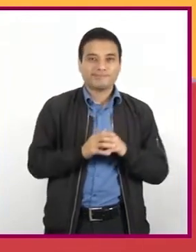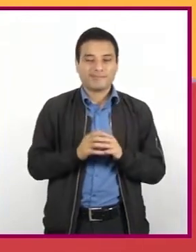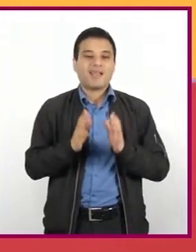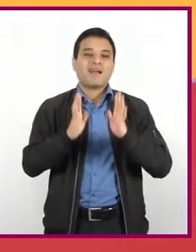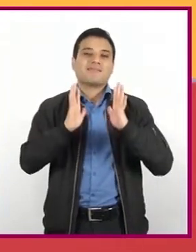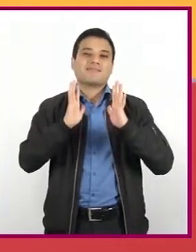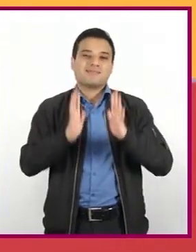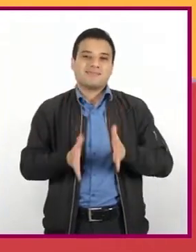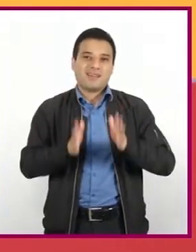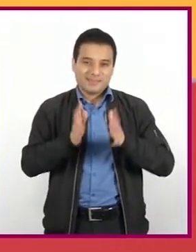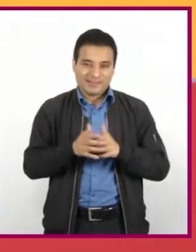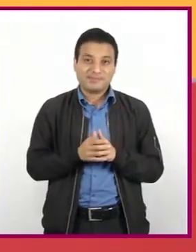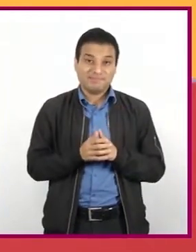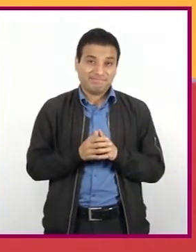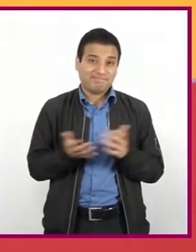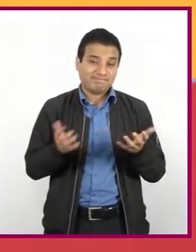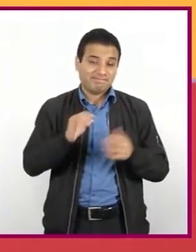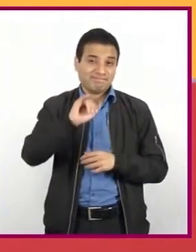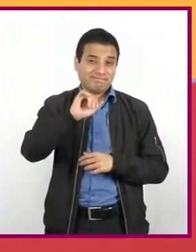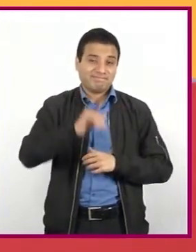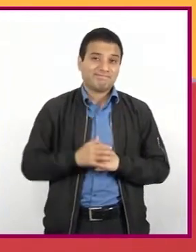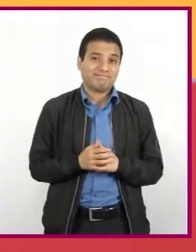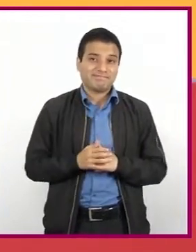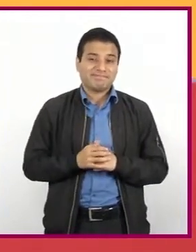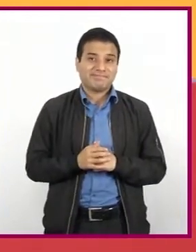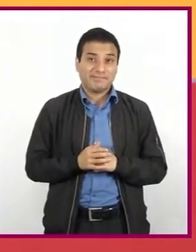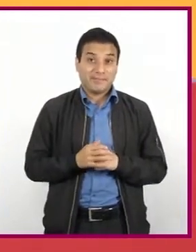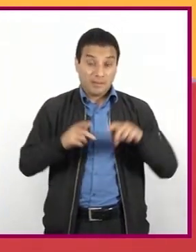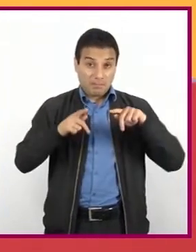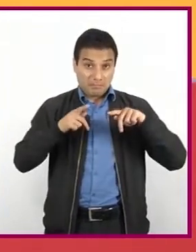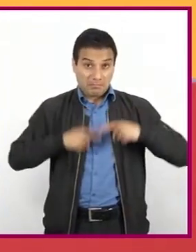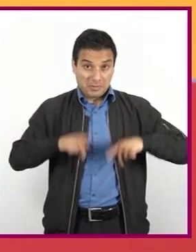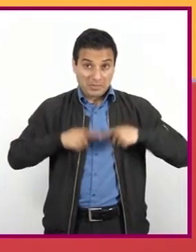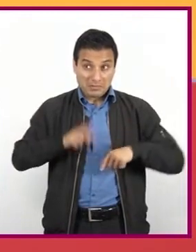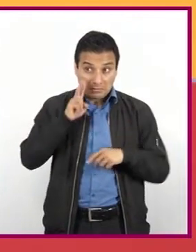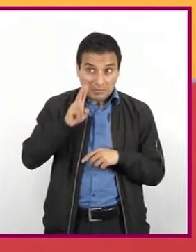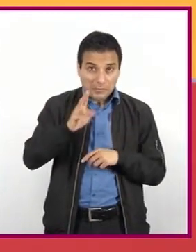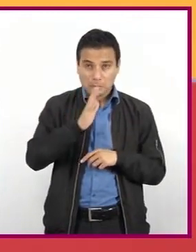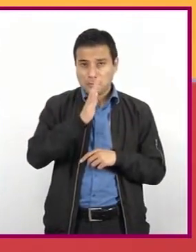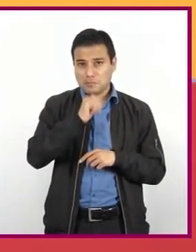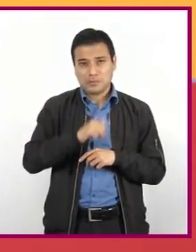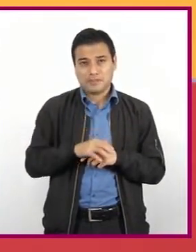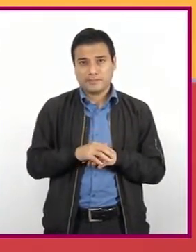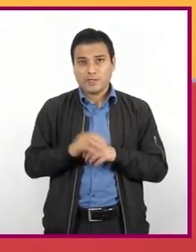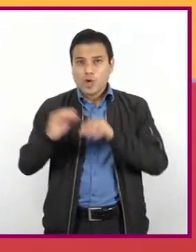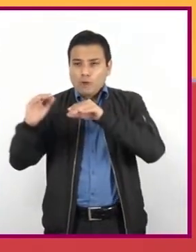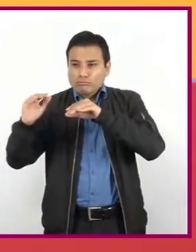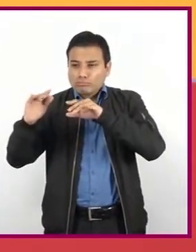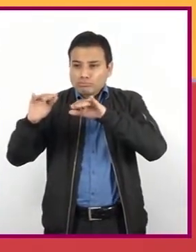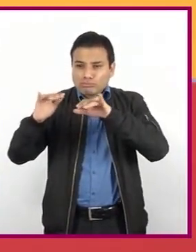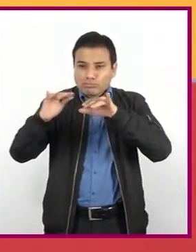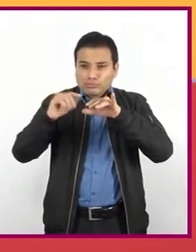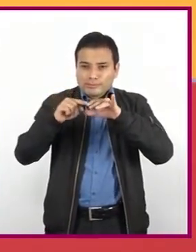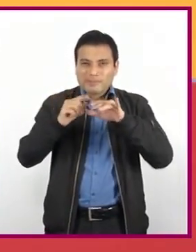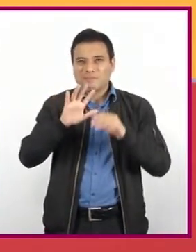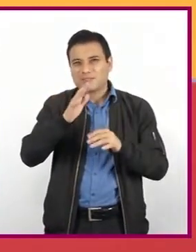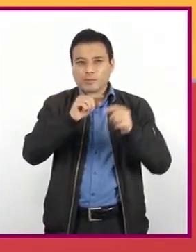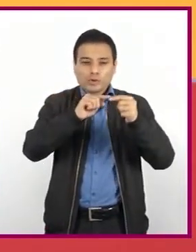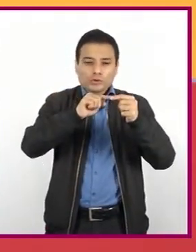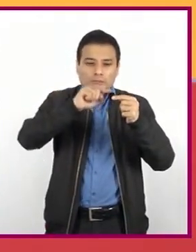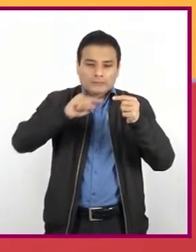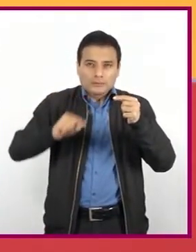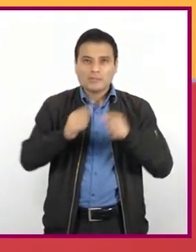radiación electromagnética ionizante que es invisible para el ojo humano y cuyas frecuencias están comprendidas entre los